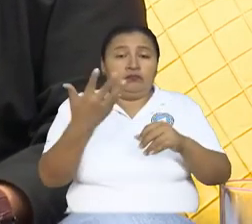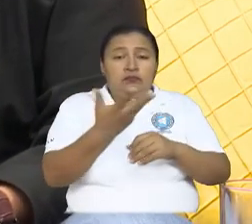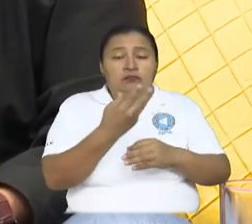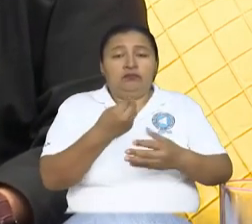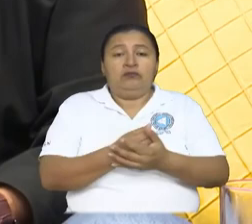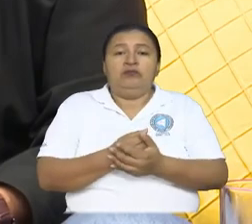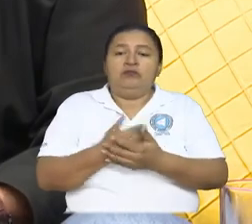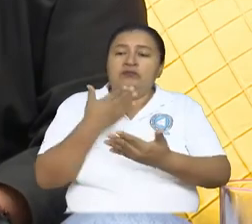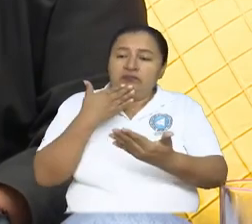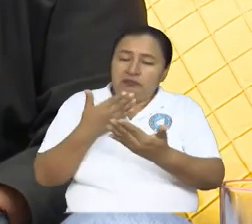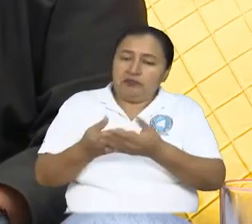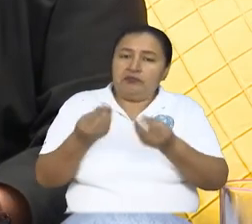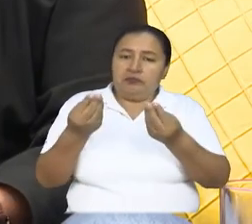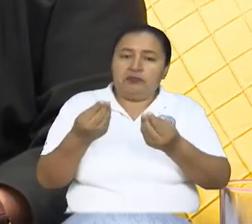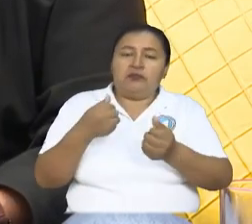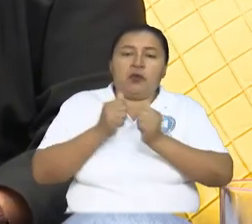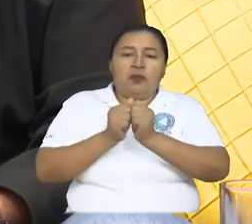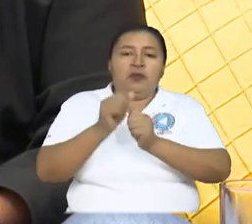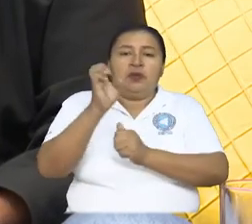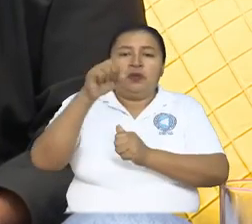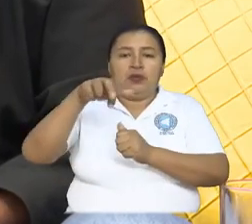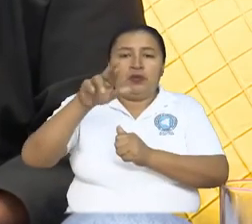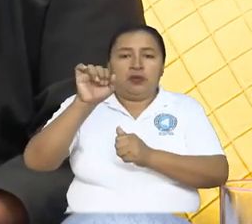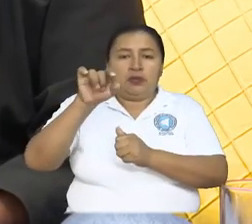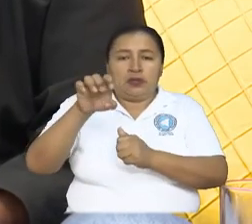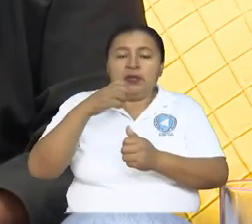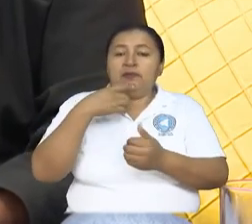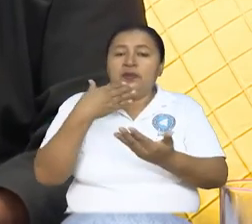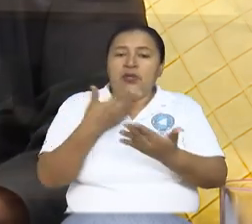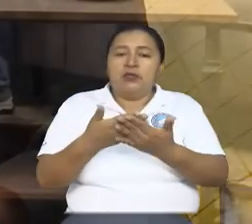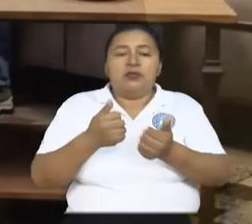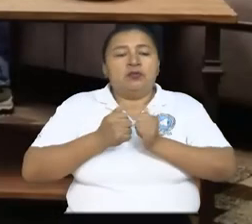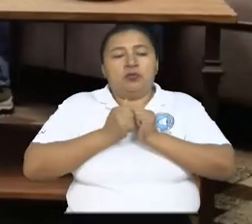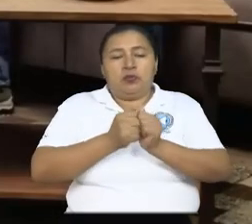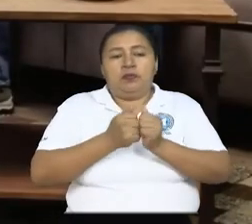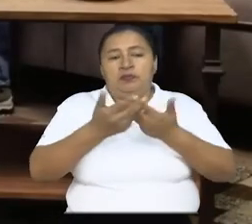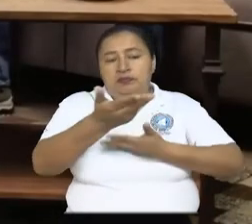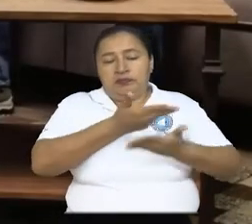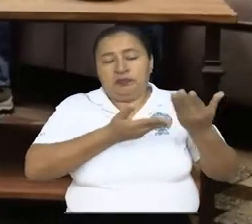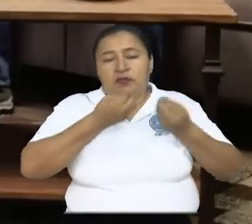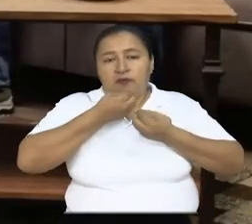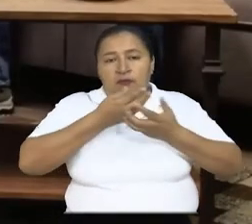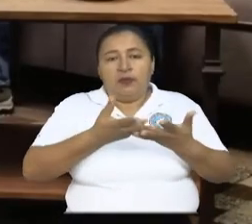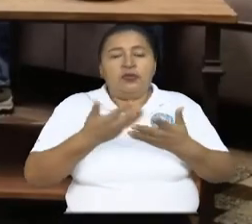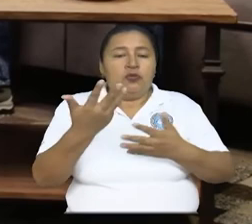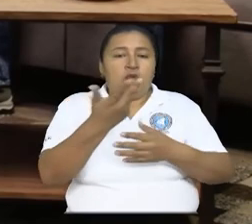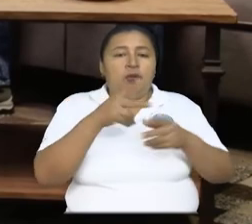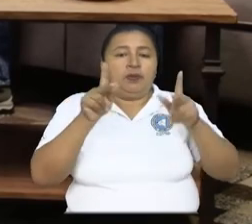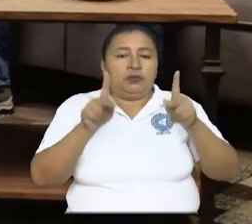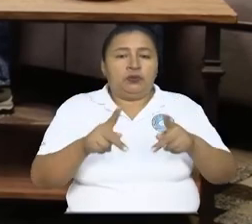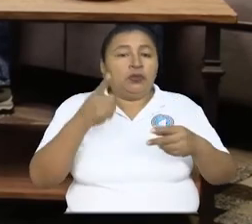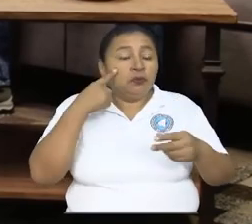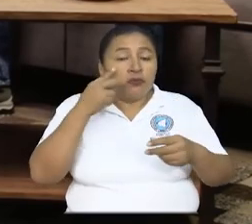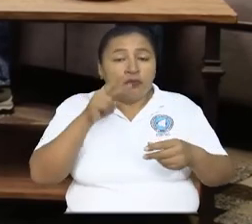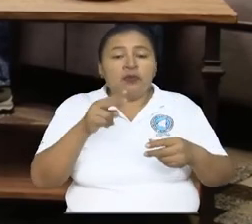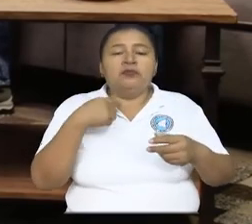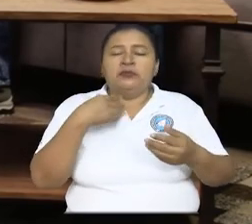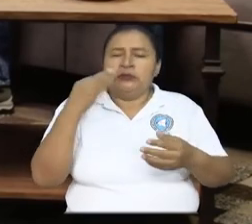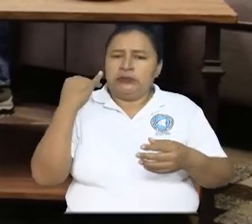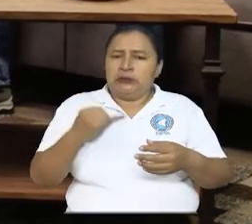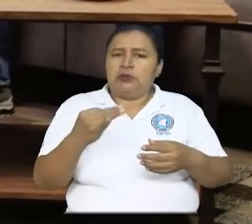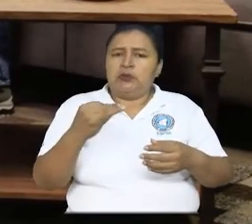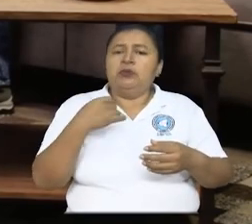muchísimas gracias compañero enrique muchísimas gracias por compartir toda esta información con nuestra audiencia sin duda alguna